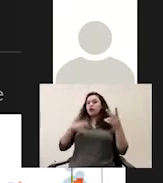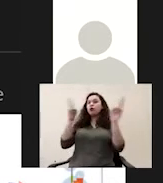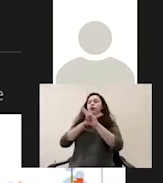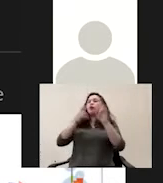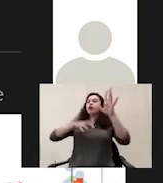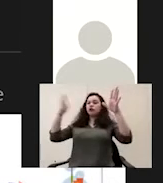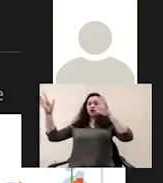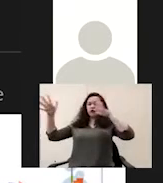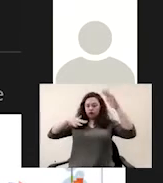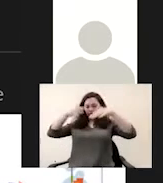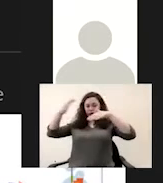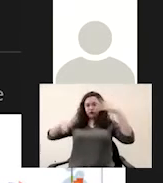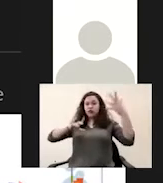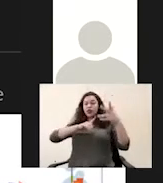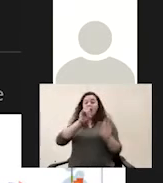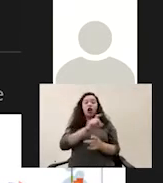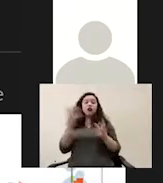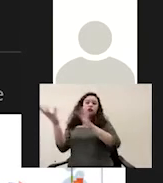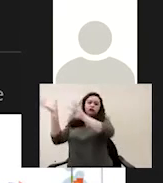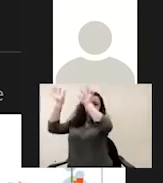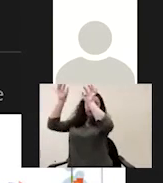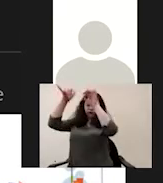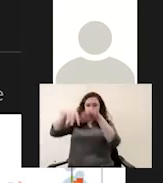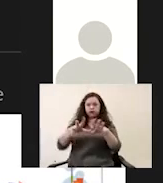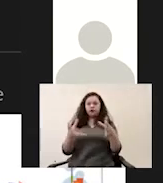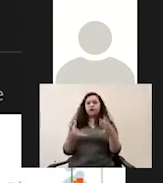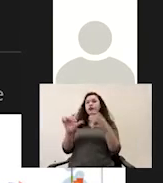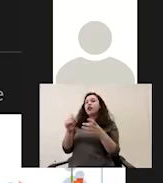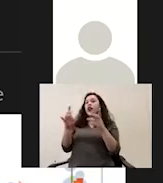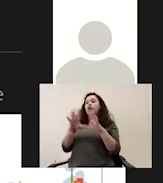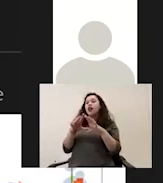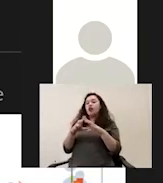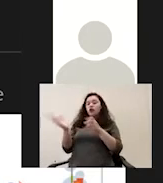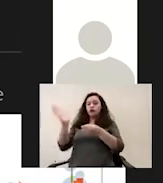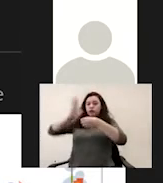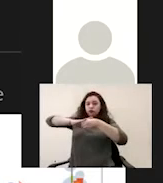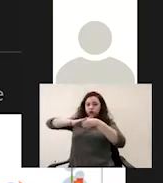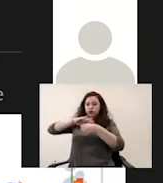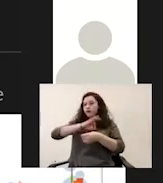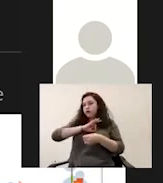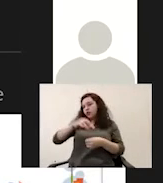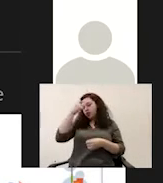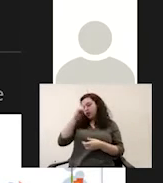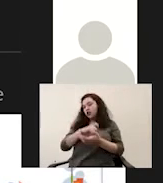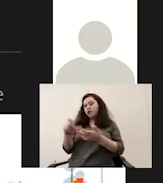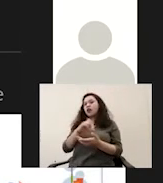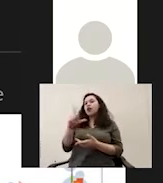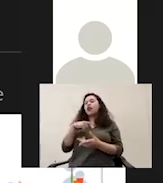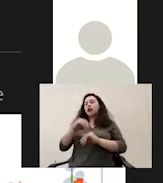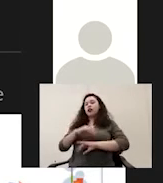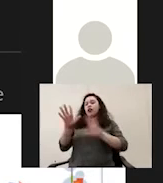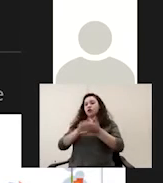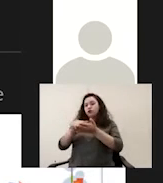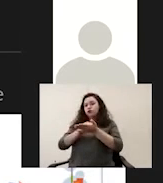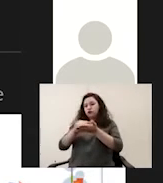y cae a esos tinacos. Por lo tanto, pues hay que comprarle una tapa y obviamente hay que lavarlos. Entonces,